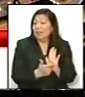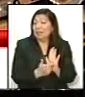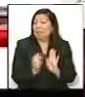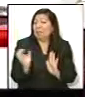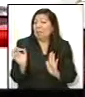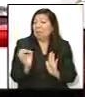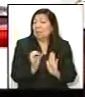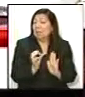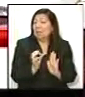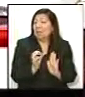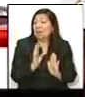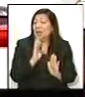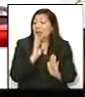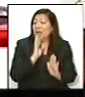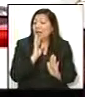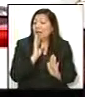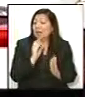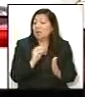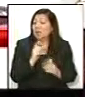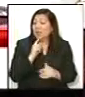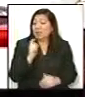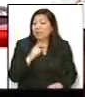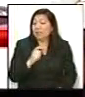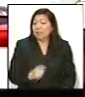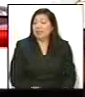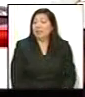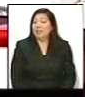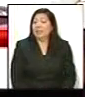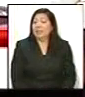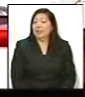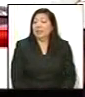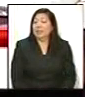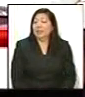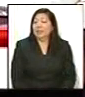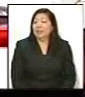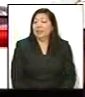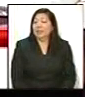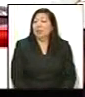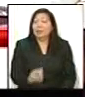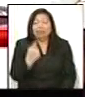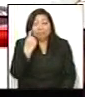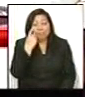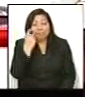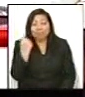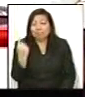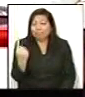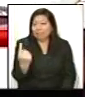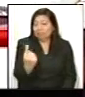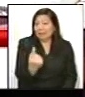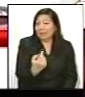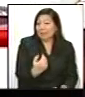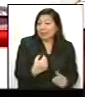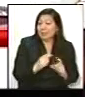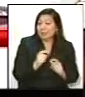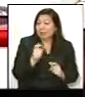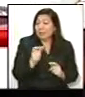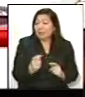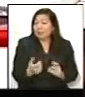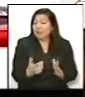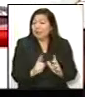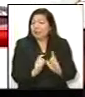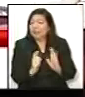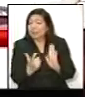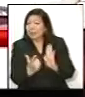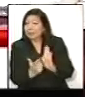ningún espacio de diálogo es innecesario, presidenta. Más aún conociendo acá las ideas que tendremos los congresistas